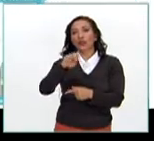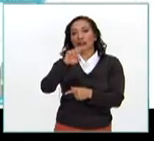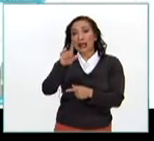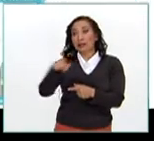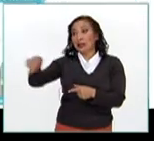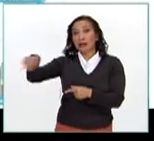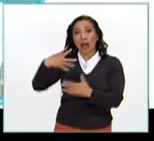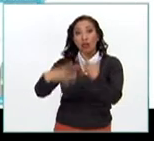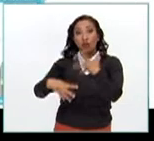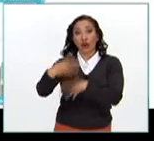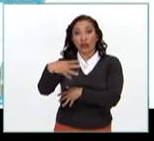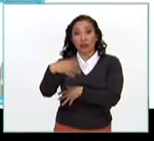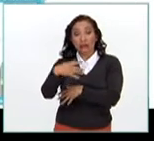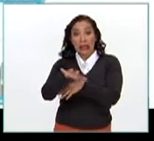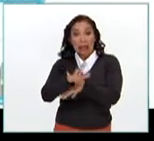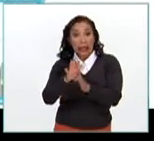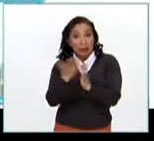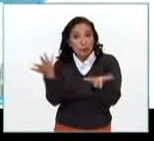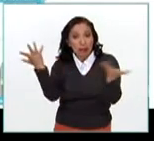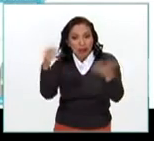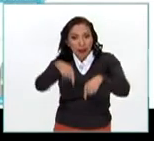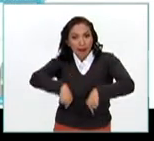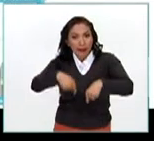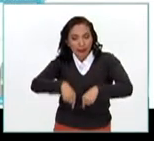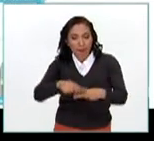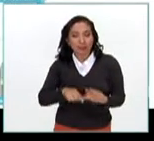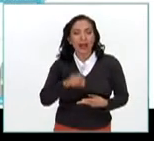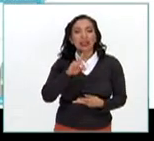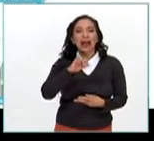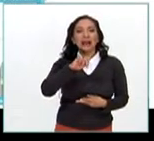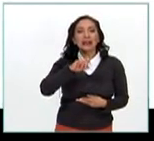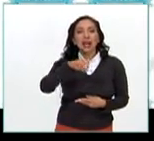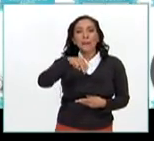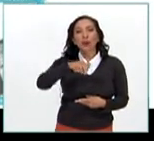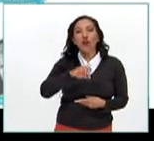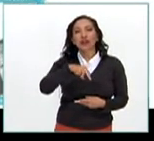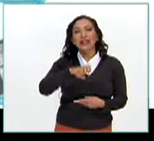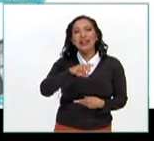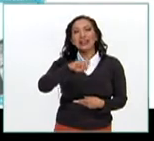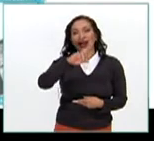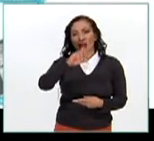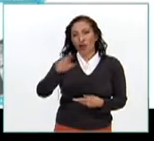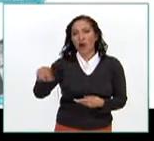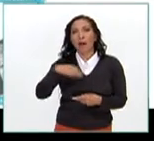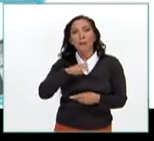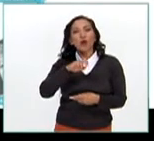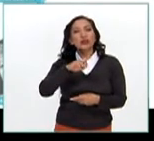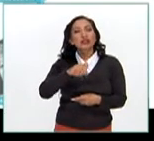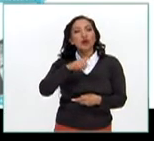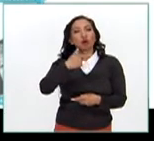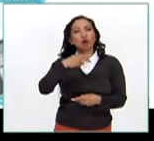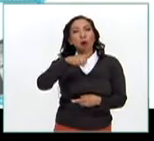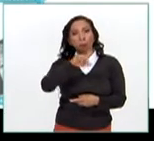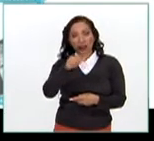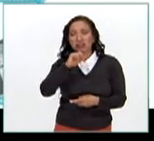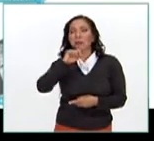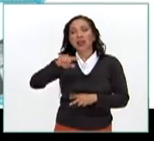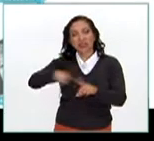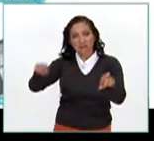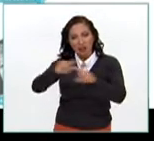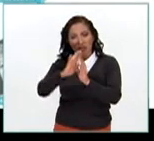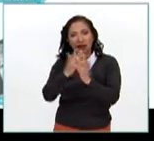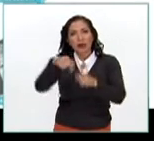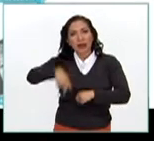14 libros ya con nosotros. Daniel Monedero también ya lleva varios. Mauricio Gómez Morín también ya lleva